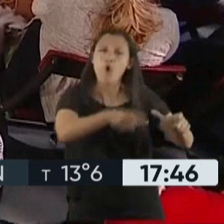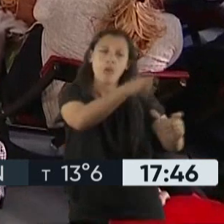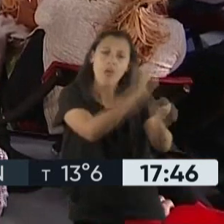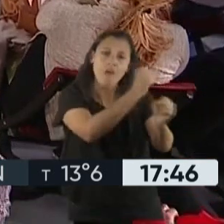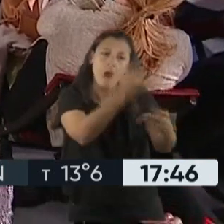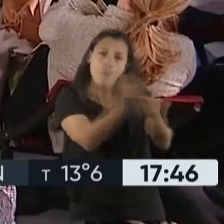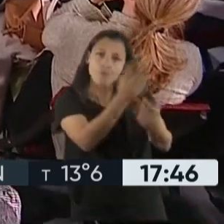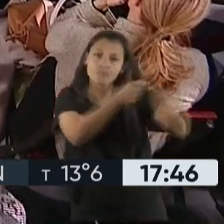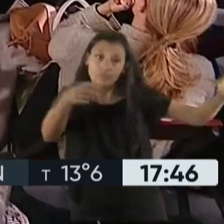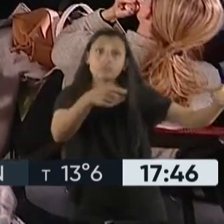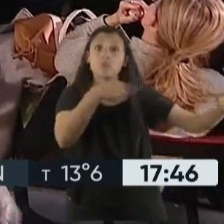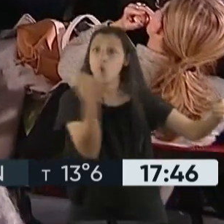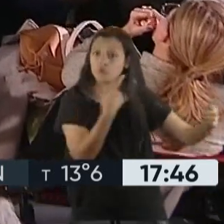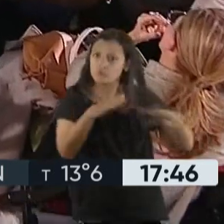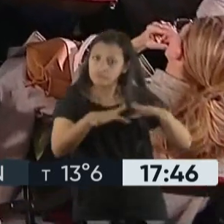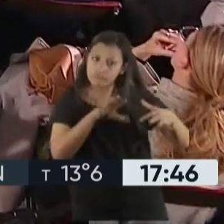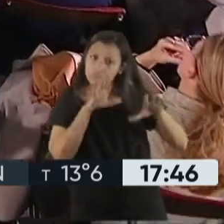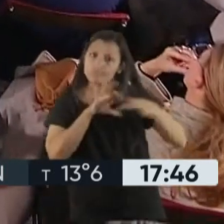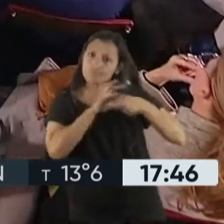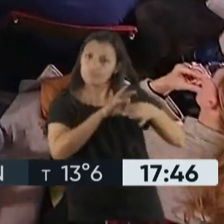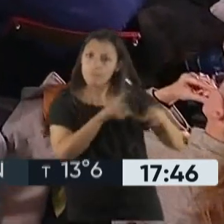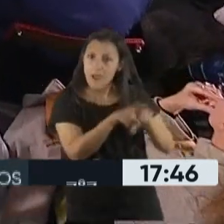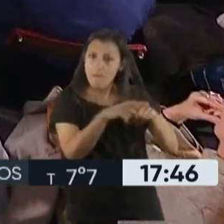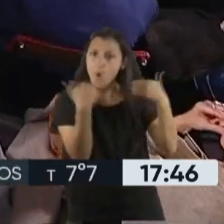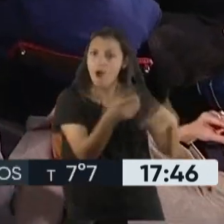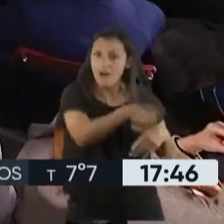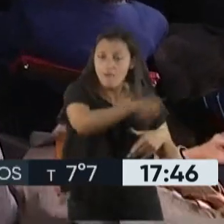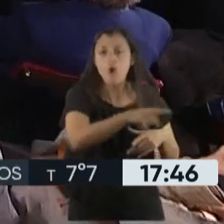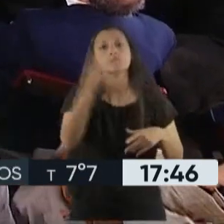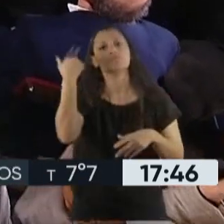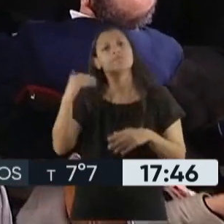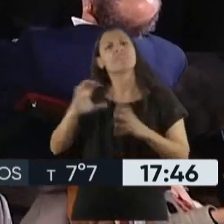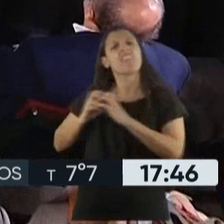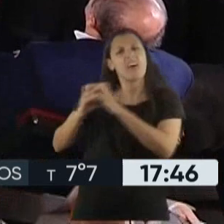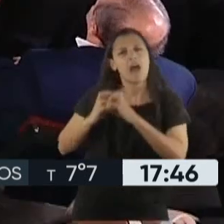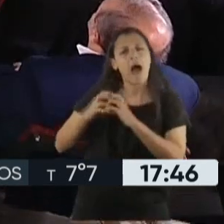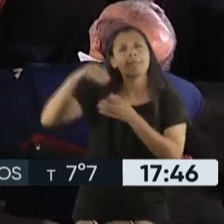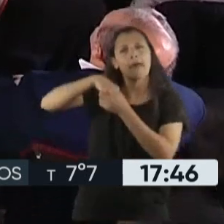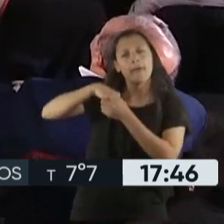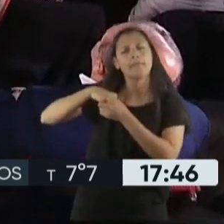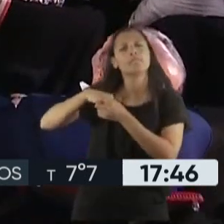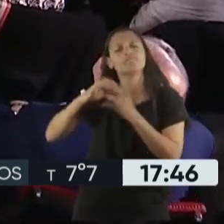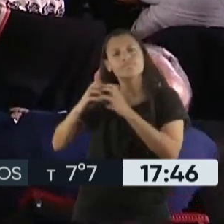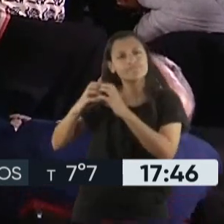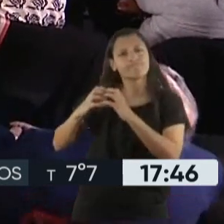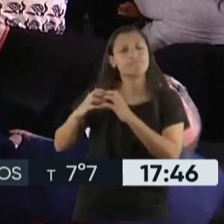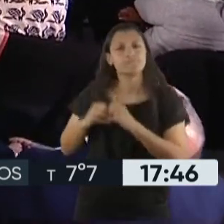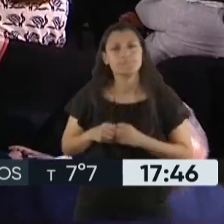y actúa de forma pragmática. En parte del debate que se dio en lo que